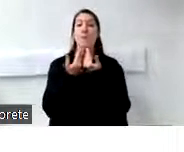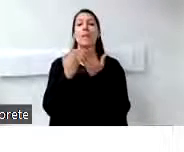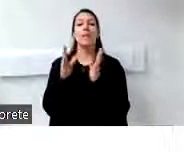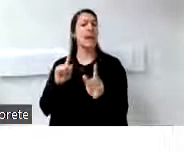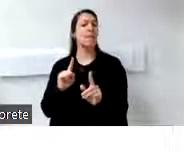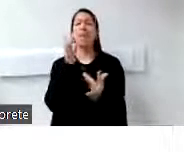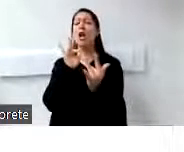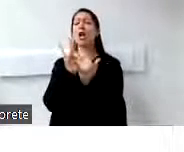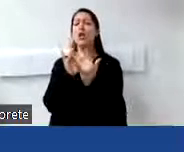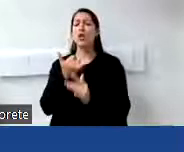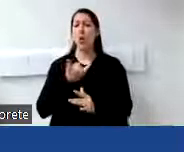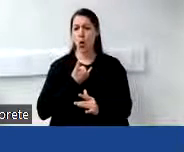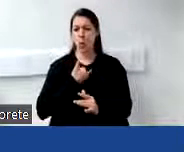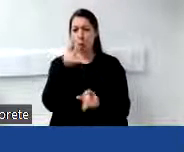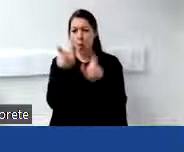primer contacto.